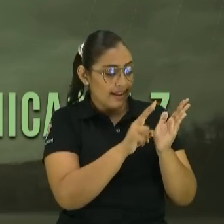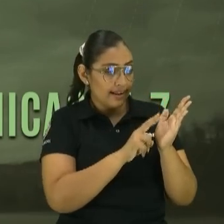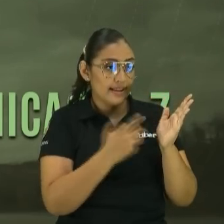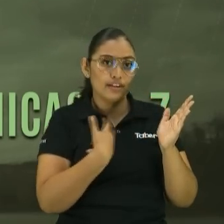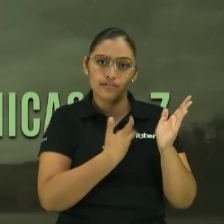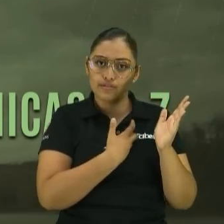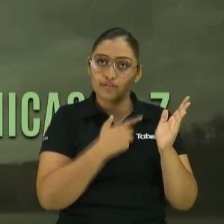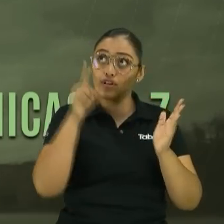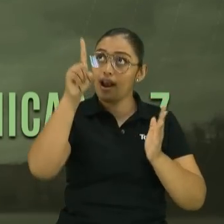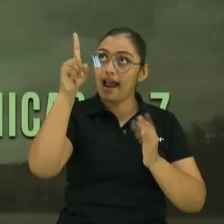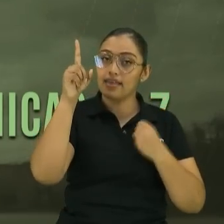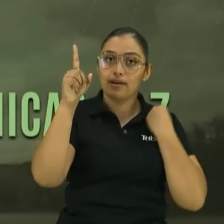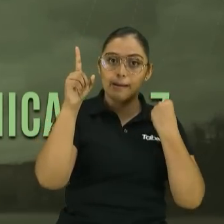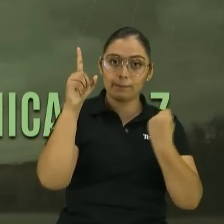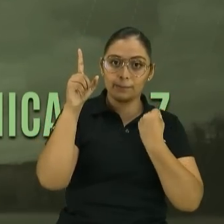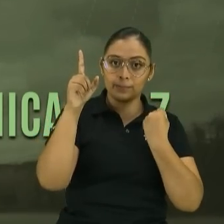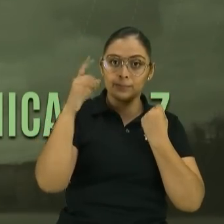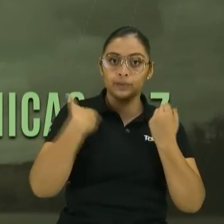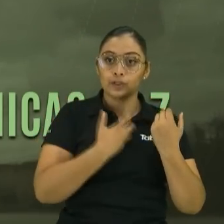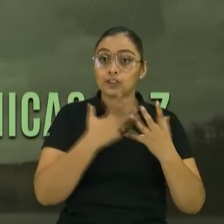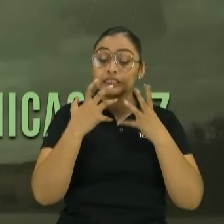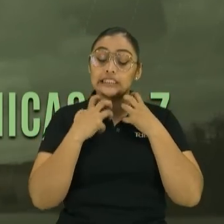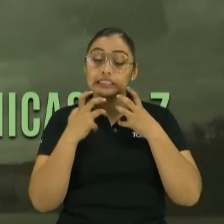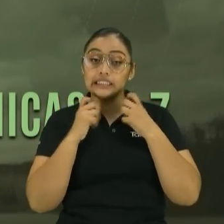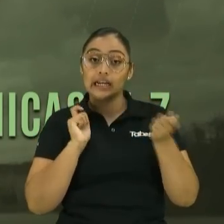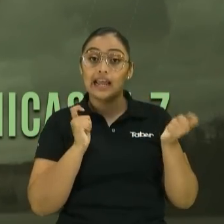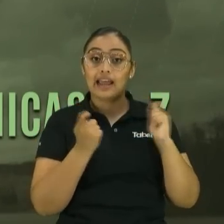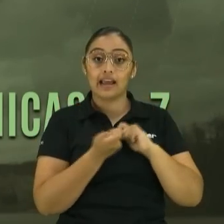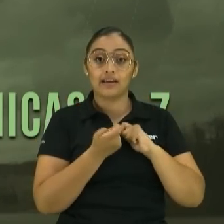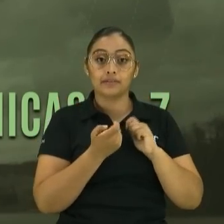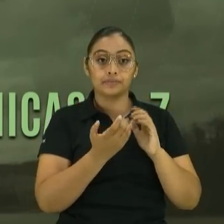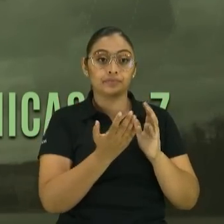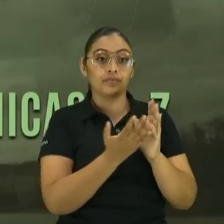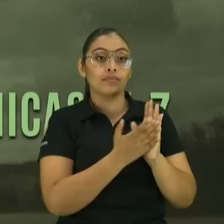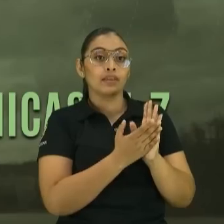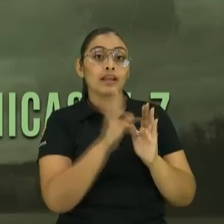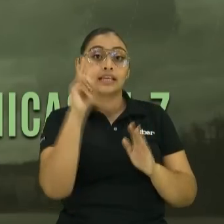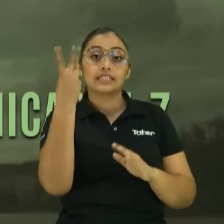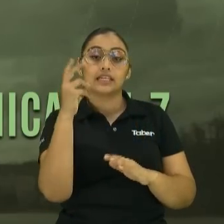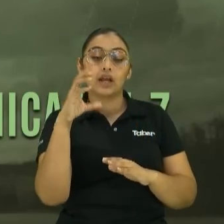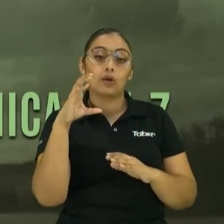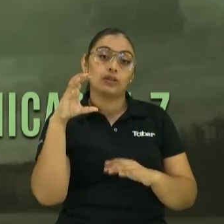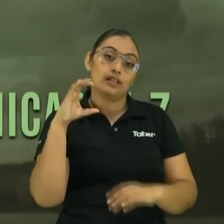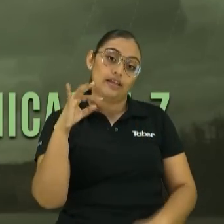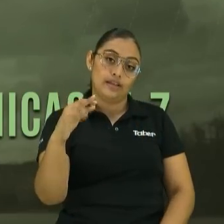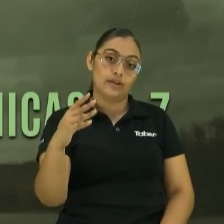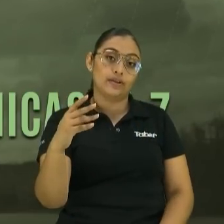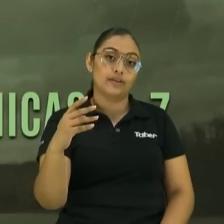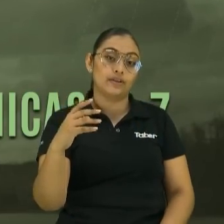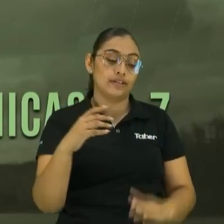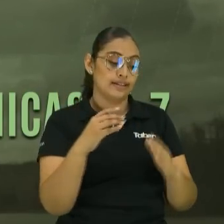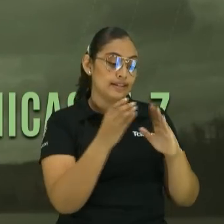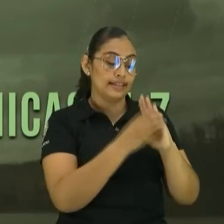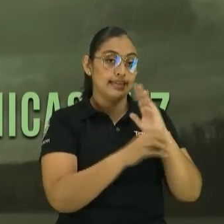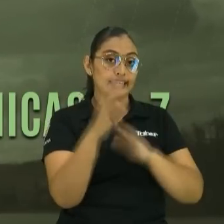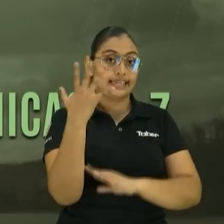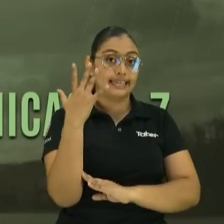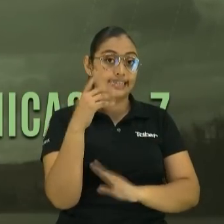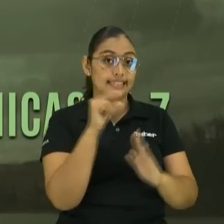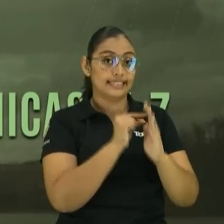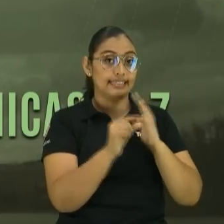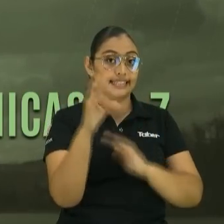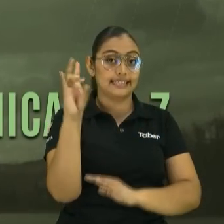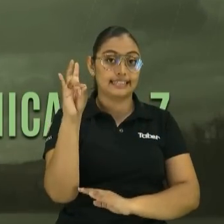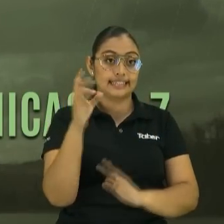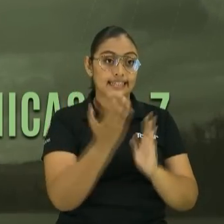en cambiar mis deseos Léalo conmigo segunda crónicas quince siete pero esforzaos vosotros y no desfallezcan vuestras manos Pues